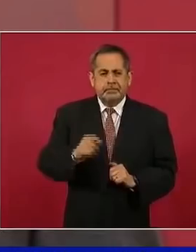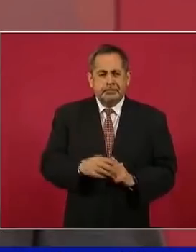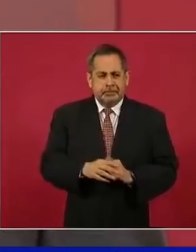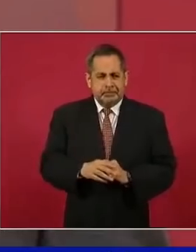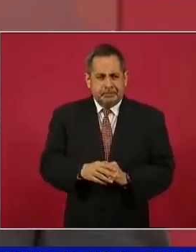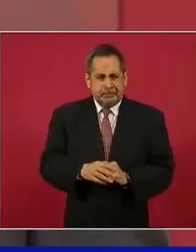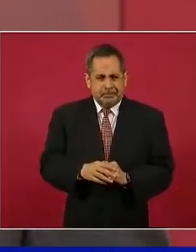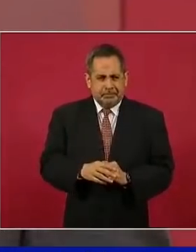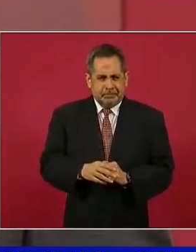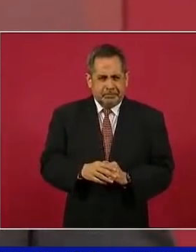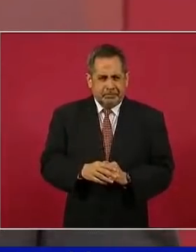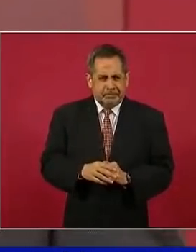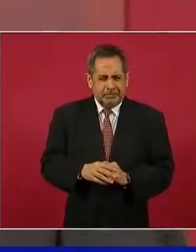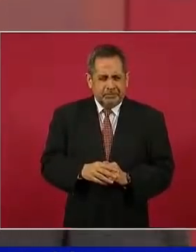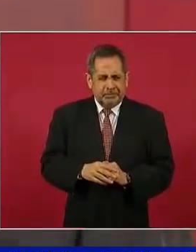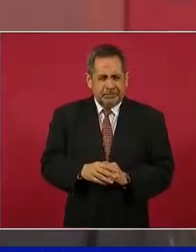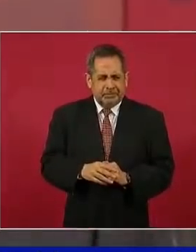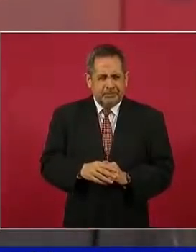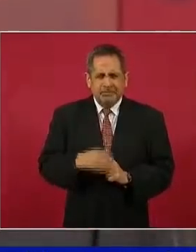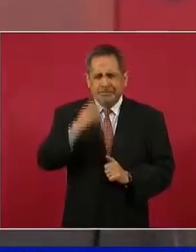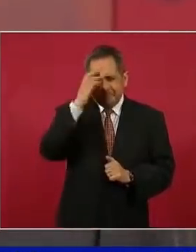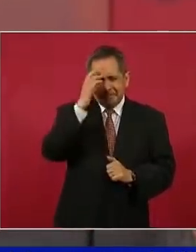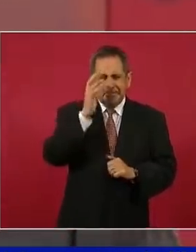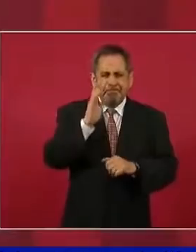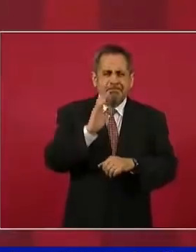estas de, ¿cómo se llama? Netflix,